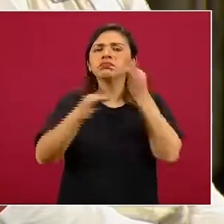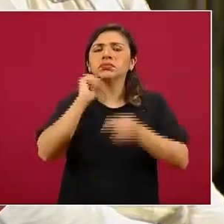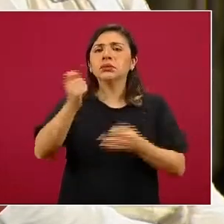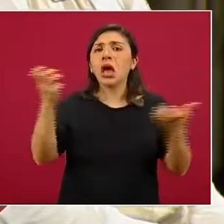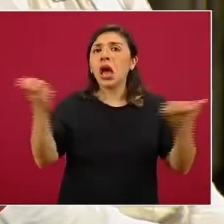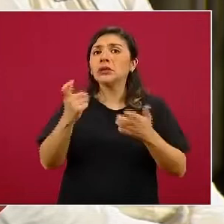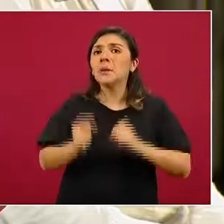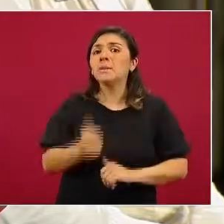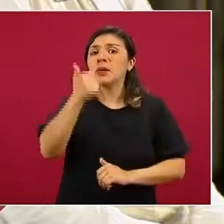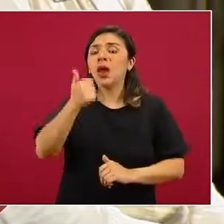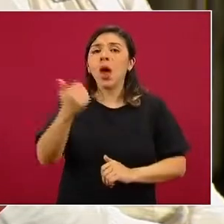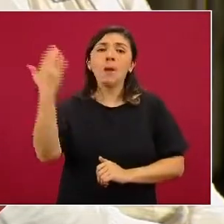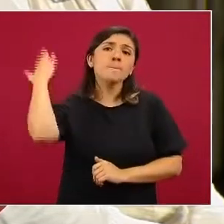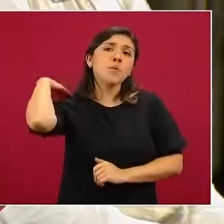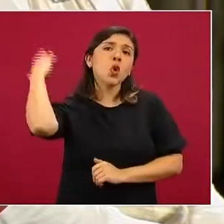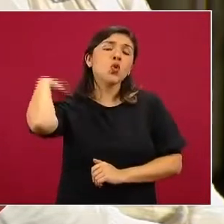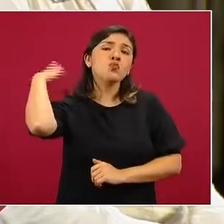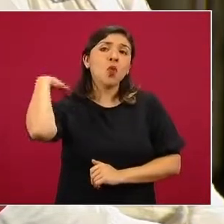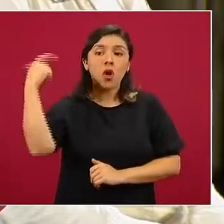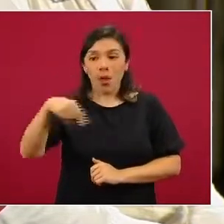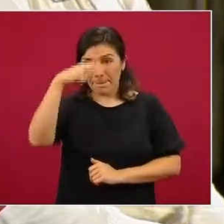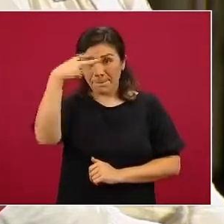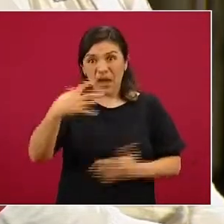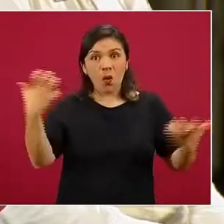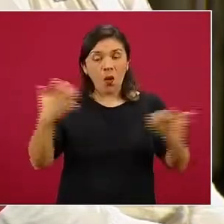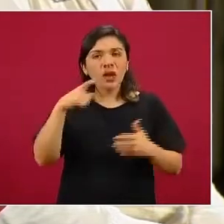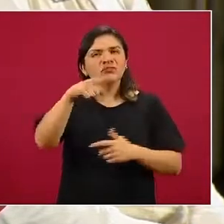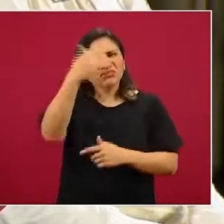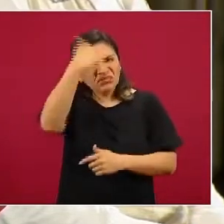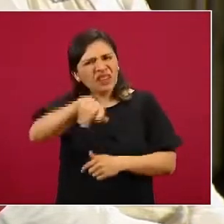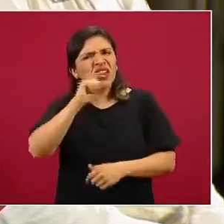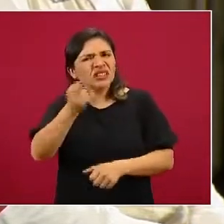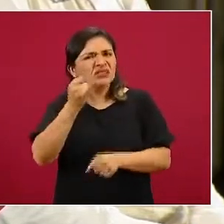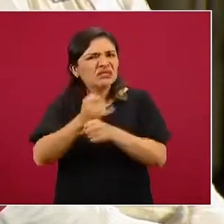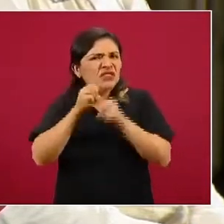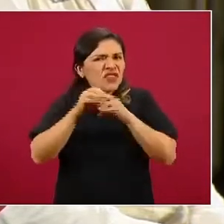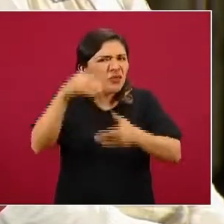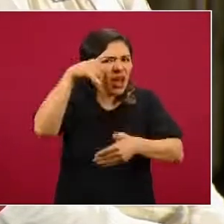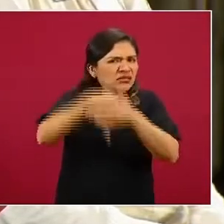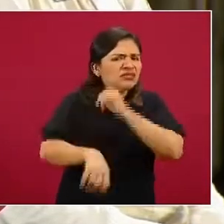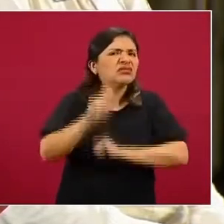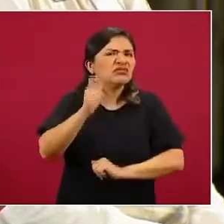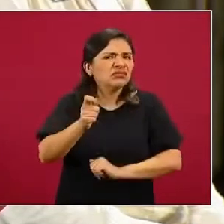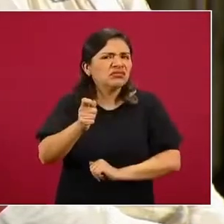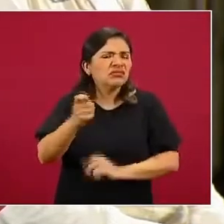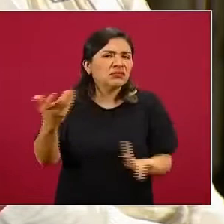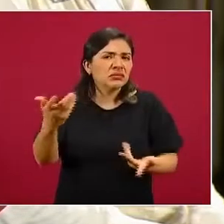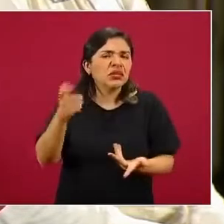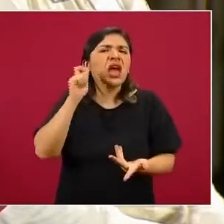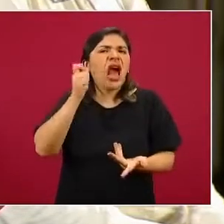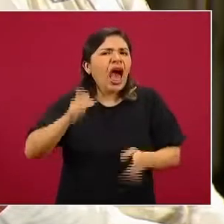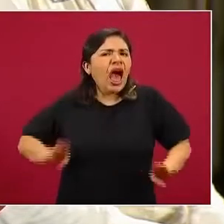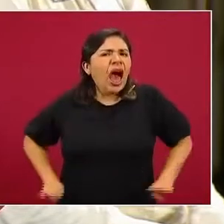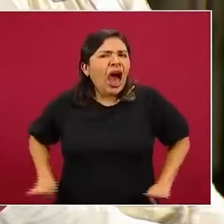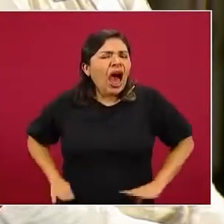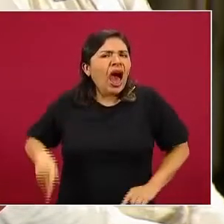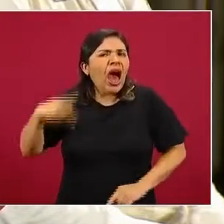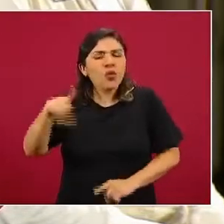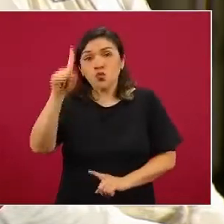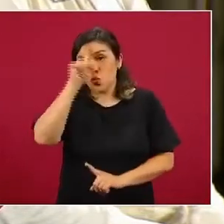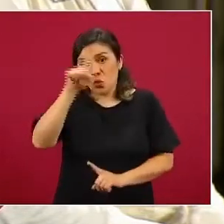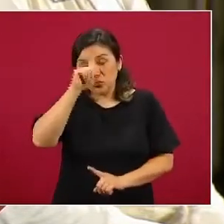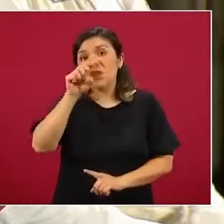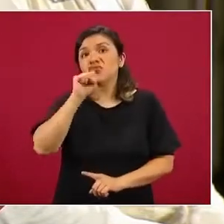primer trasplante biopulmonar aquí en México. ¿Qué tienen de información al respecto de esto? ¿En qué situaciones, en qué circunstancias se